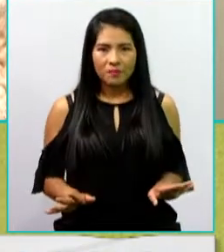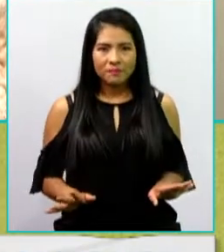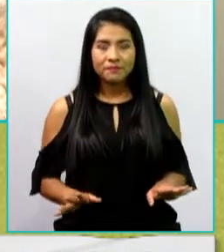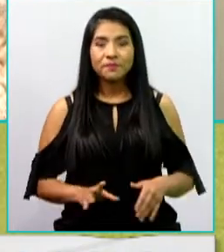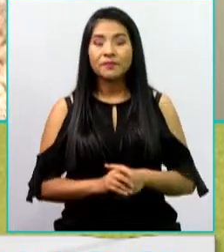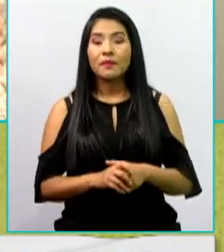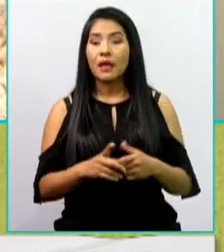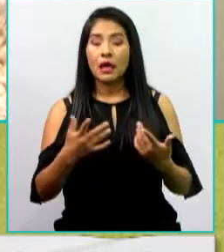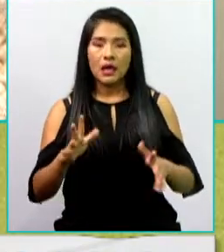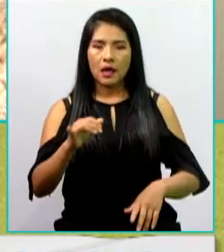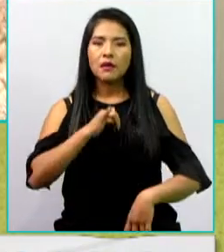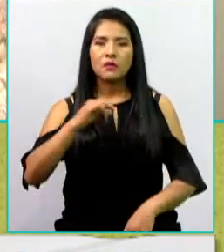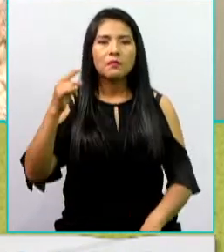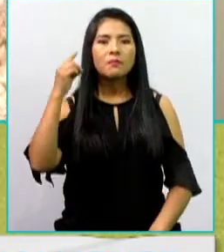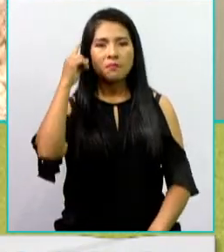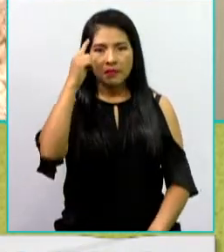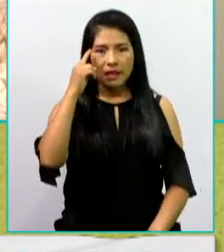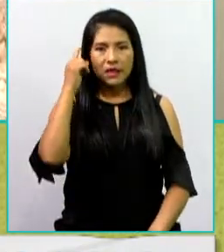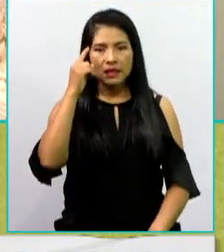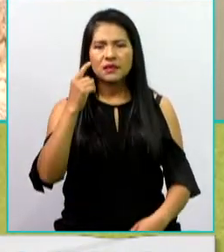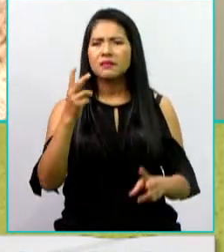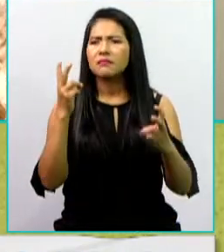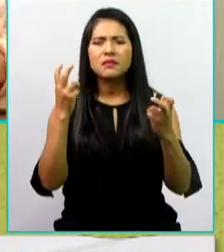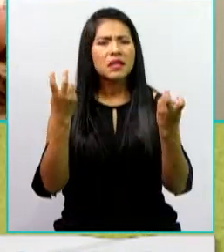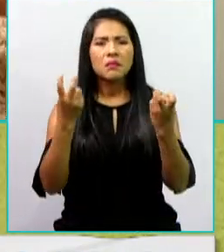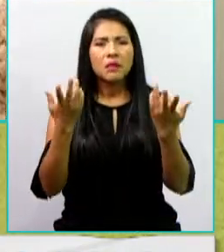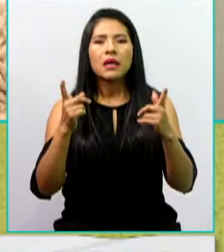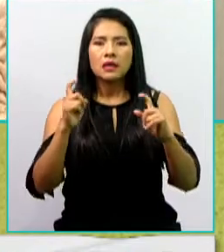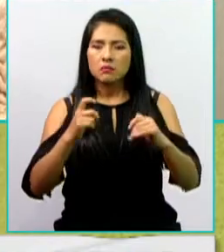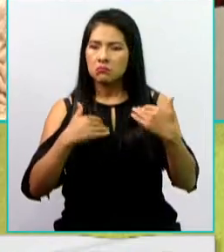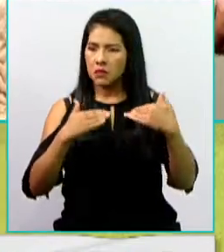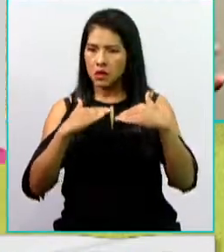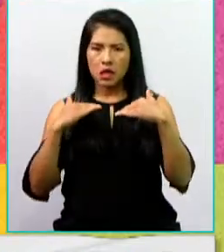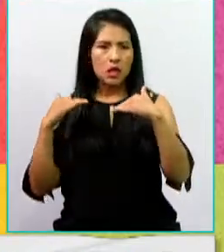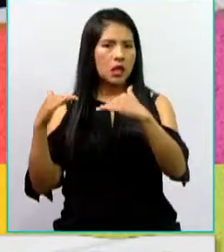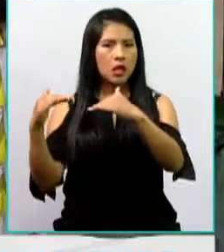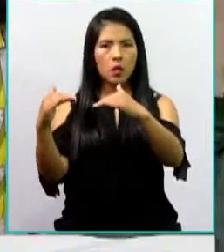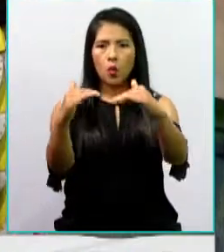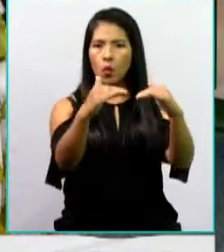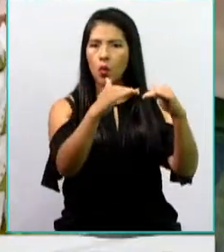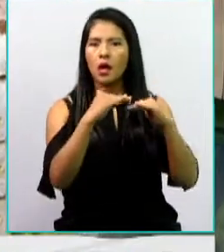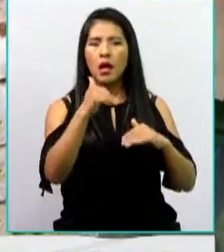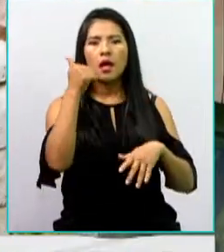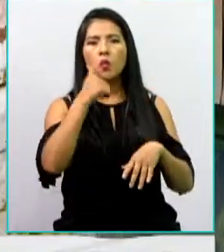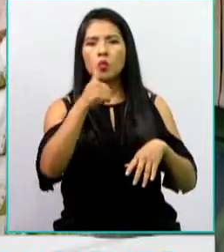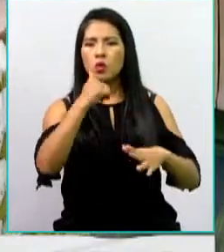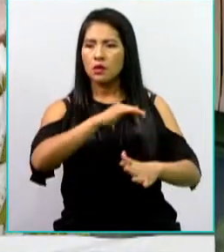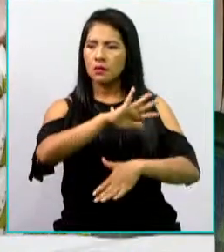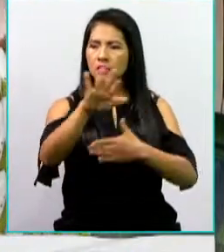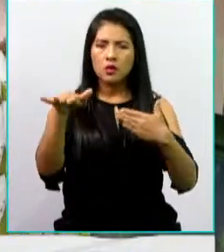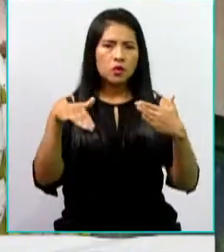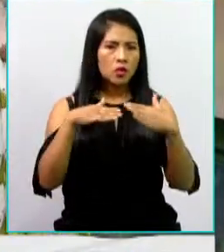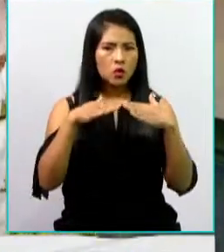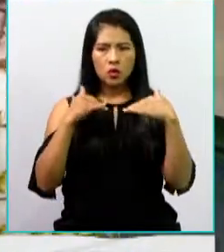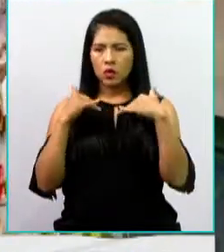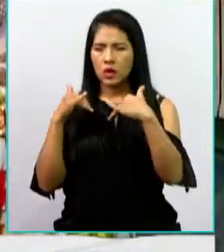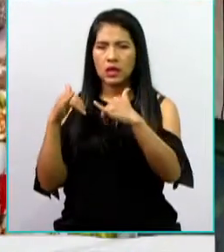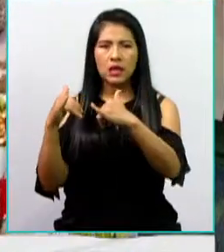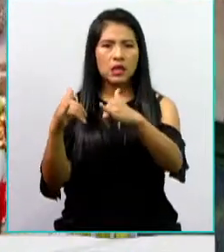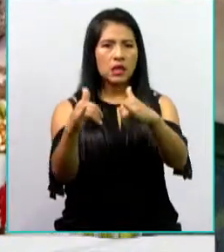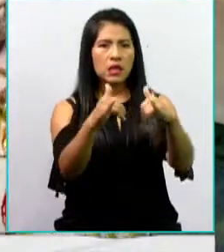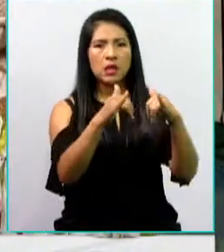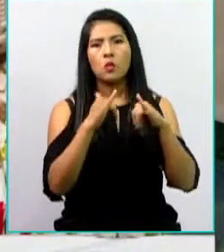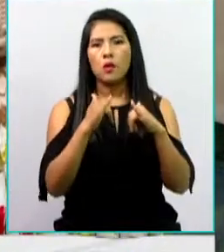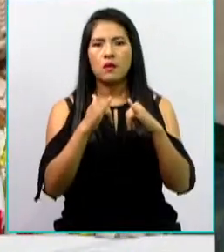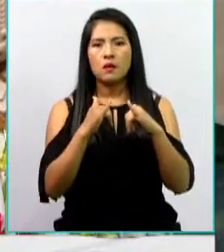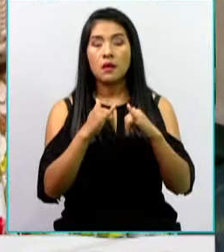con esa mentalidad de la igualdad, ¿no? Entre las mujeres, todas somos iguales. Y a la Mona Lisa